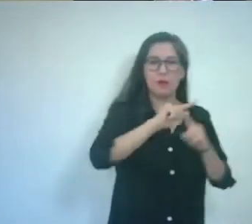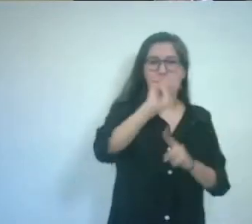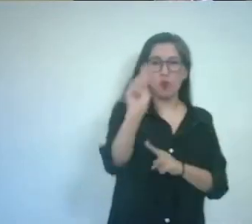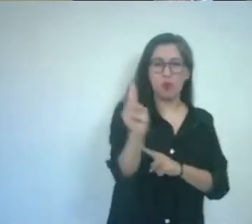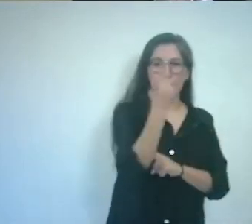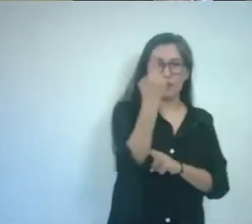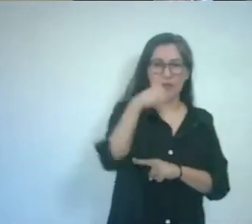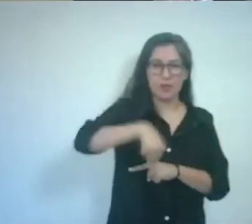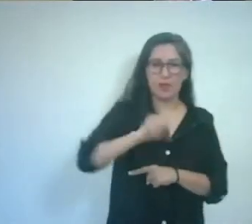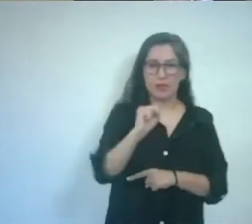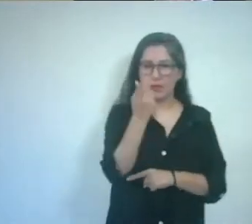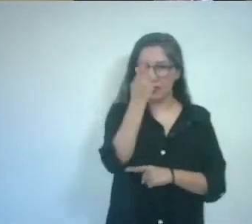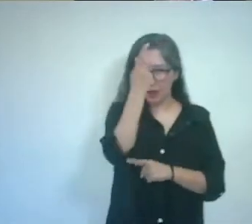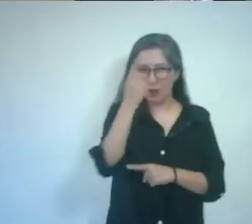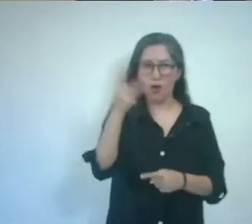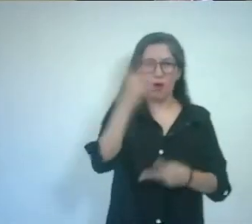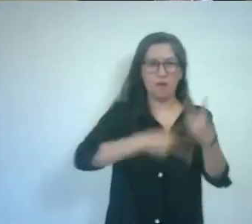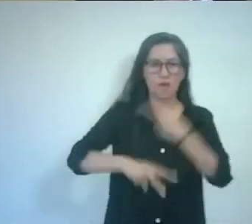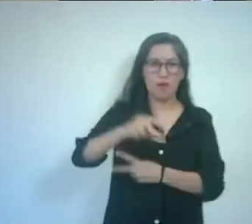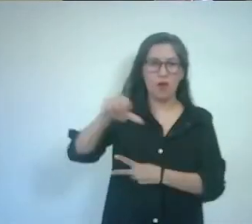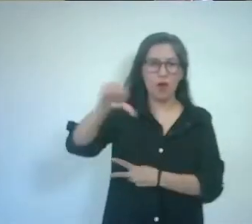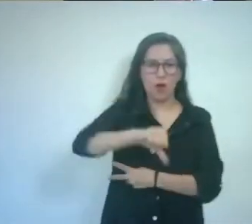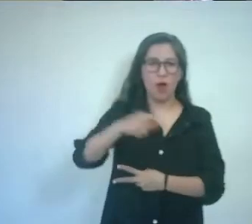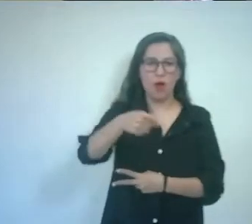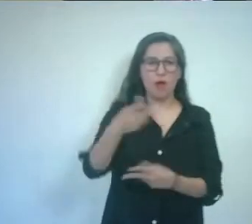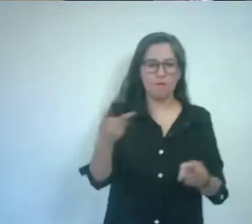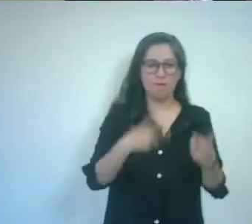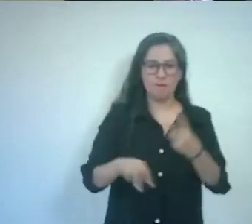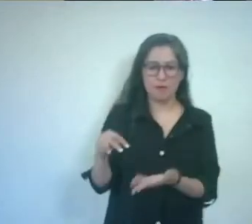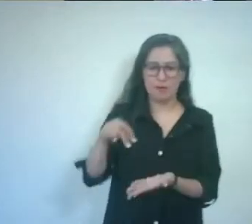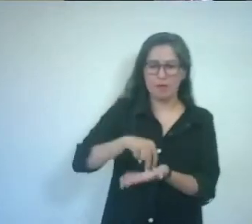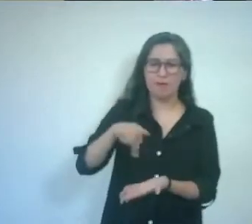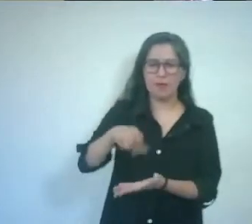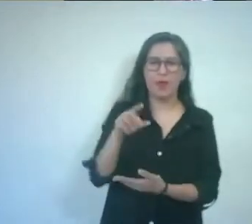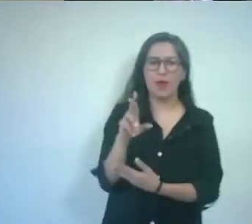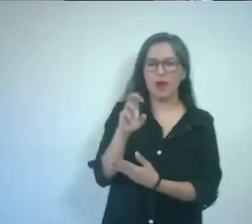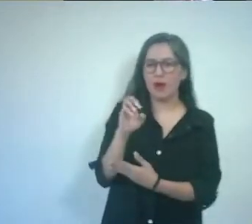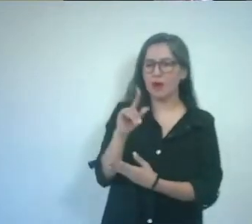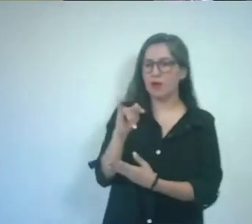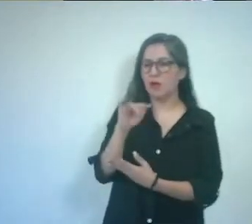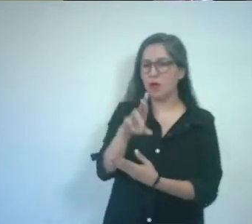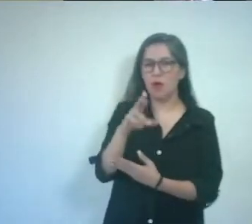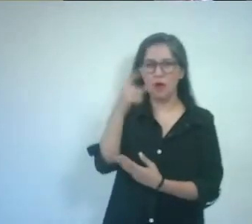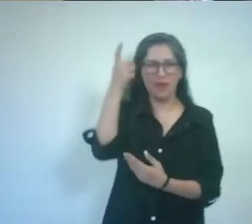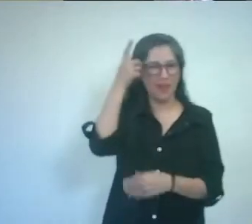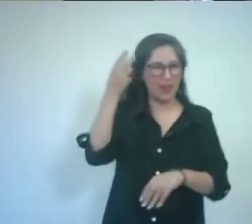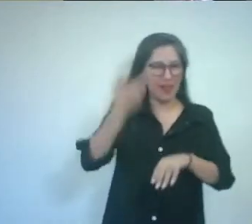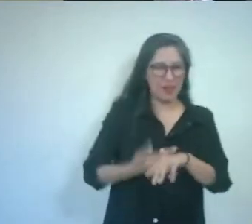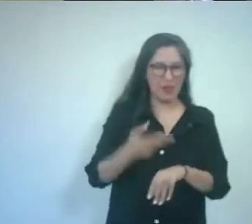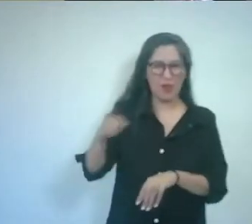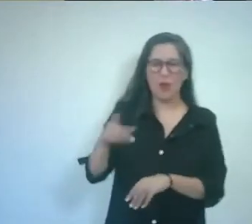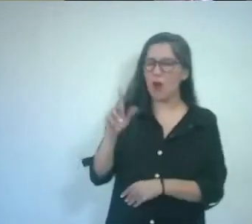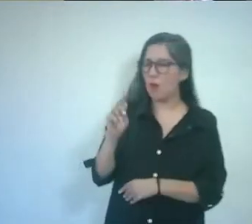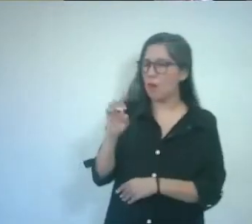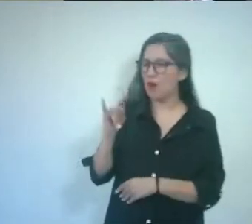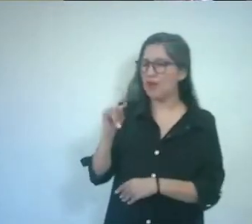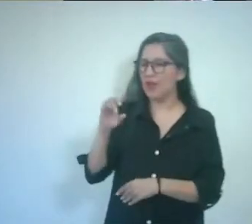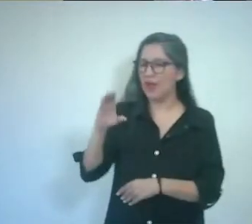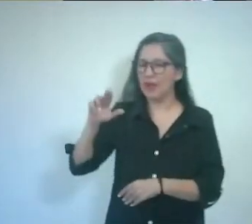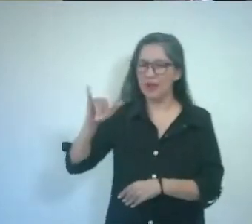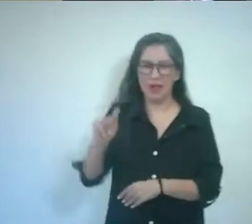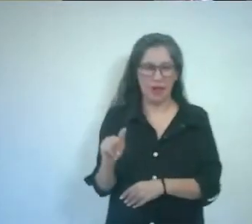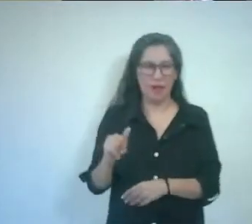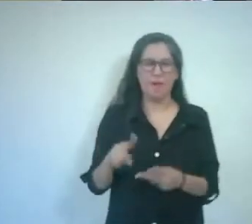San Luis Potosí, hoy presentes aquí el señor rector de la Universidad Politécnica. Muchas gracias, Mario, amigo, el señor rector de la Universidad